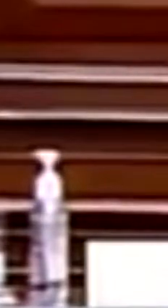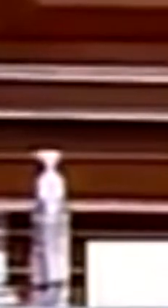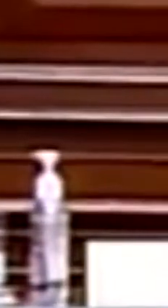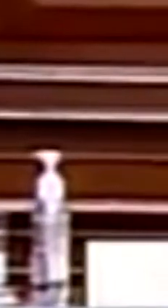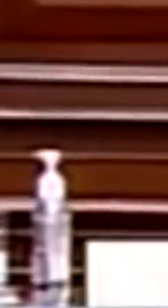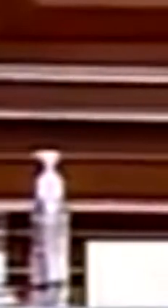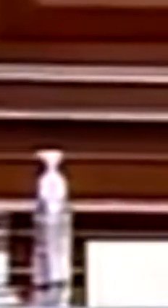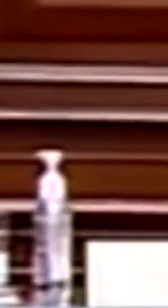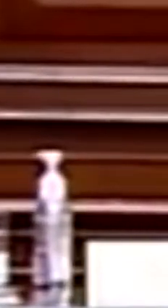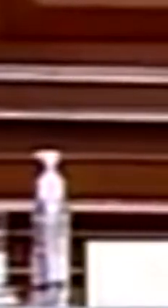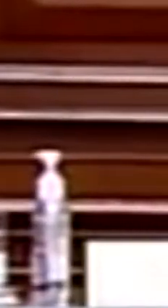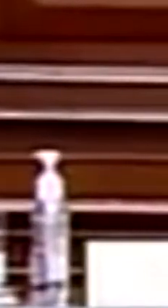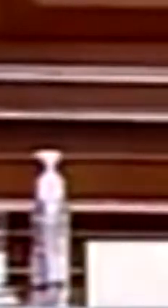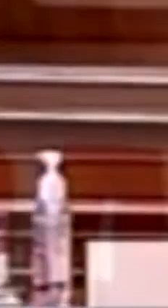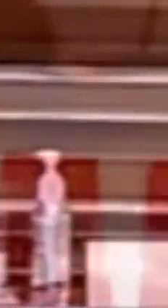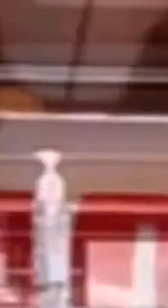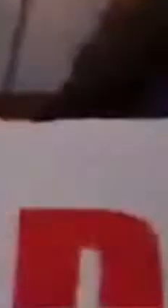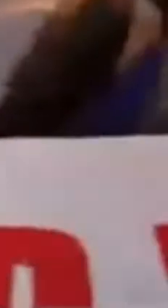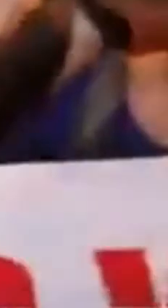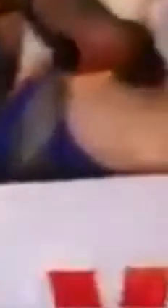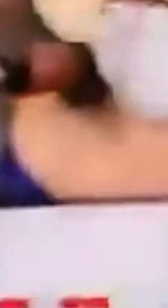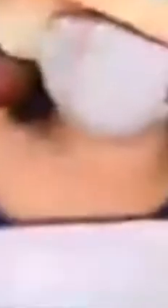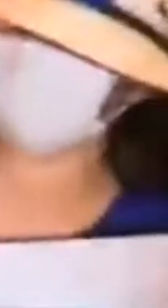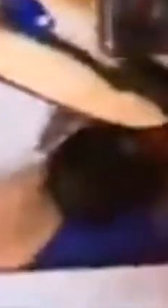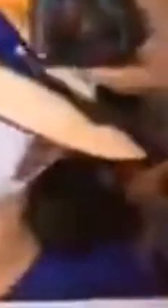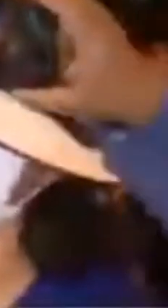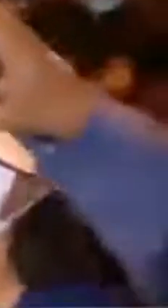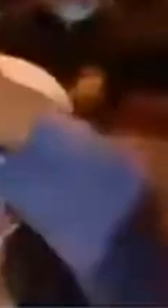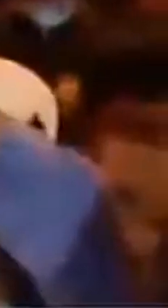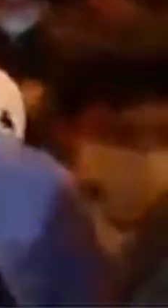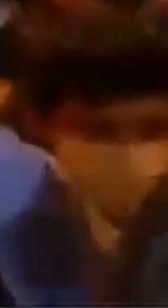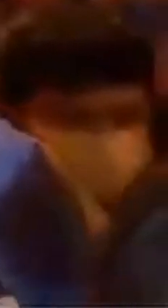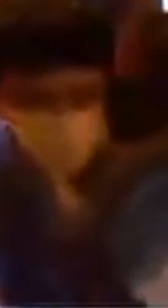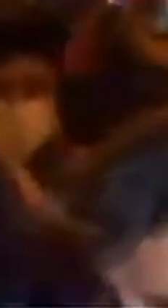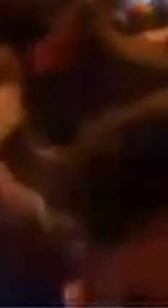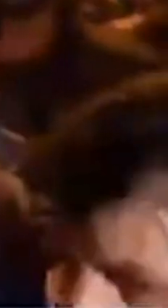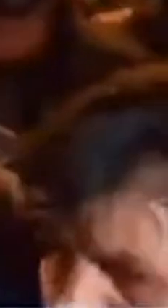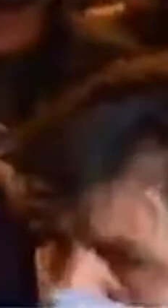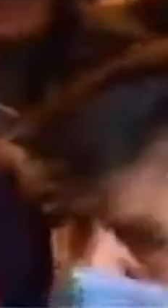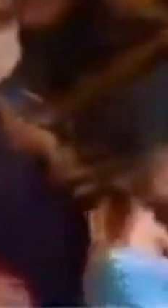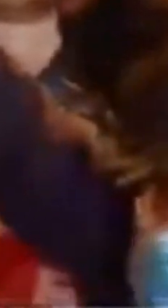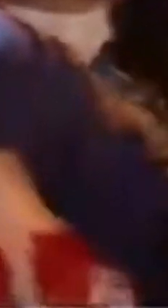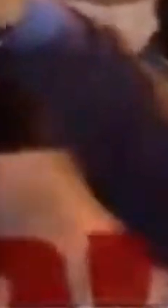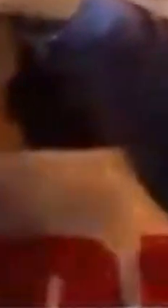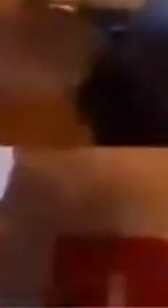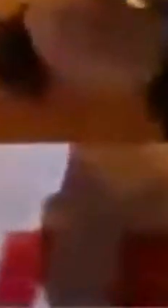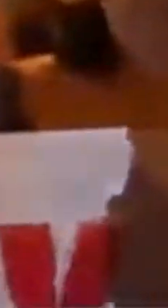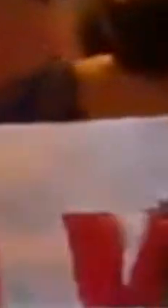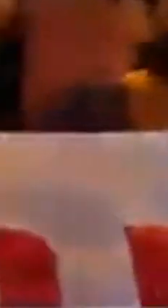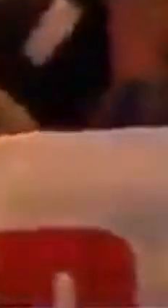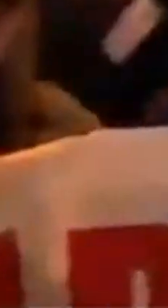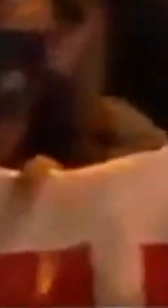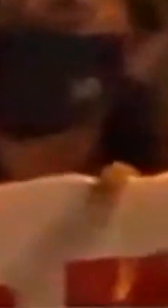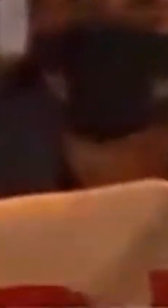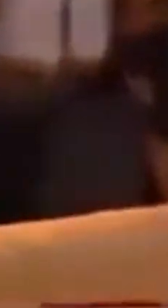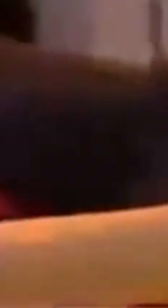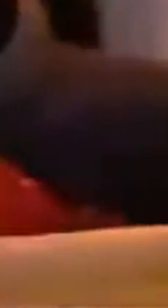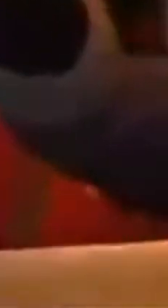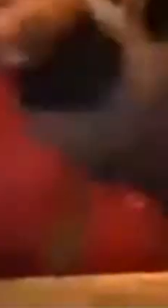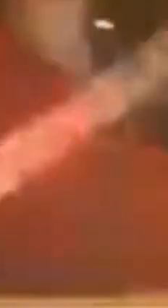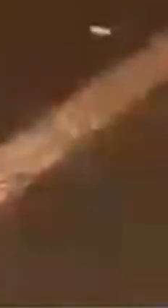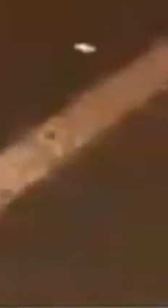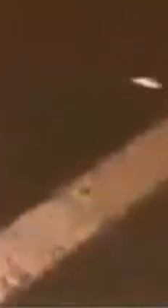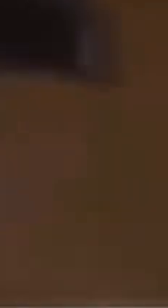constitucional 2016-2021. Crisis política en el Perú es lo que manifiesta la ciudadanía en el país.